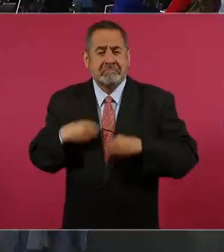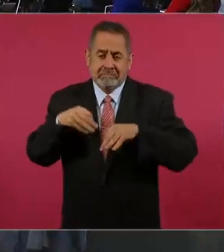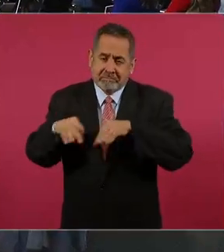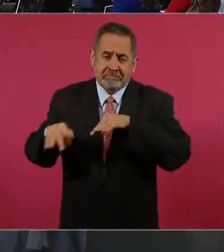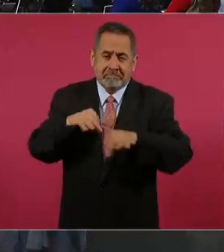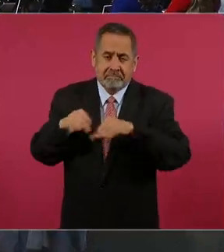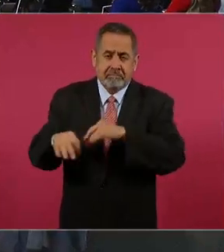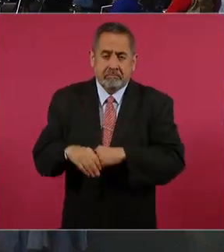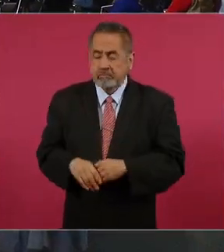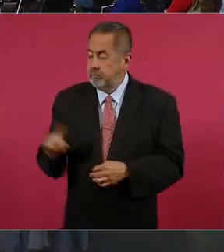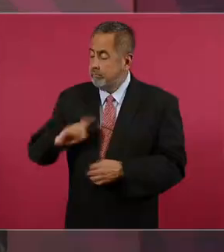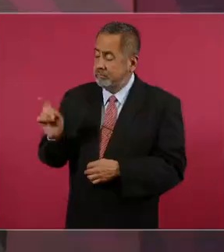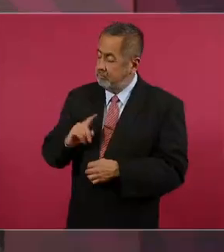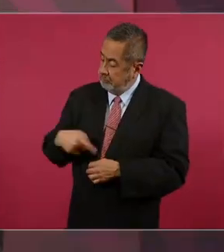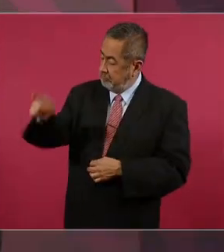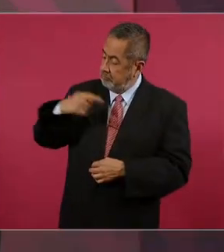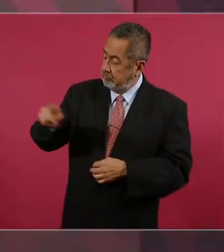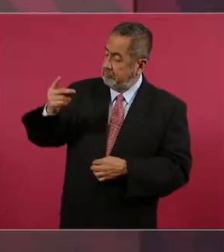y mereciera